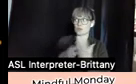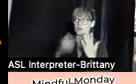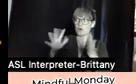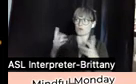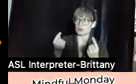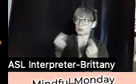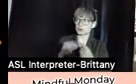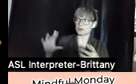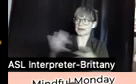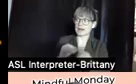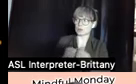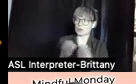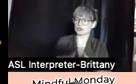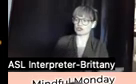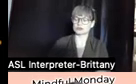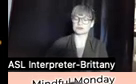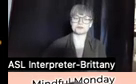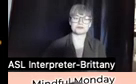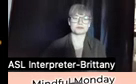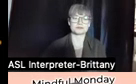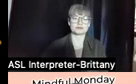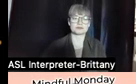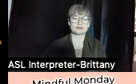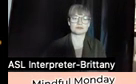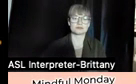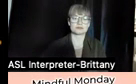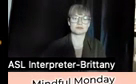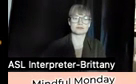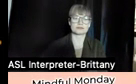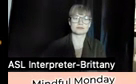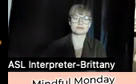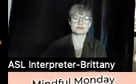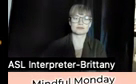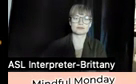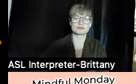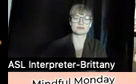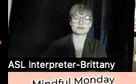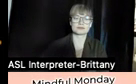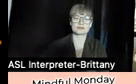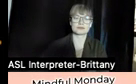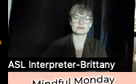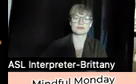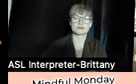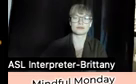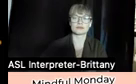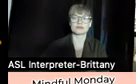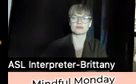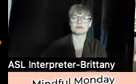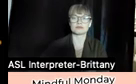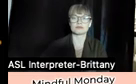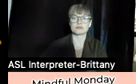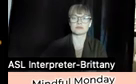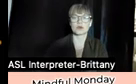qué ya están haciendo para conectarse con sus hijos y qué estrategia de las siete fue un buen